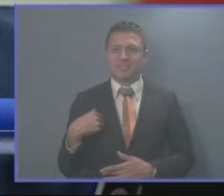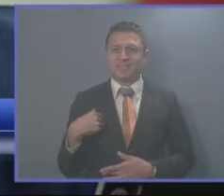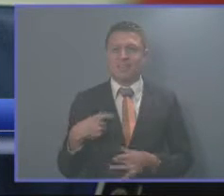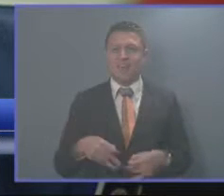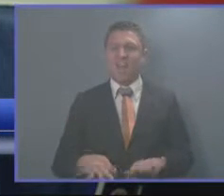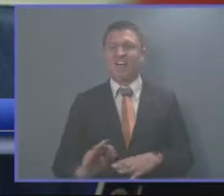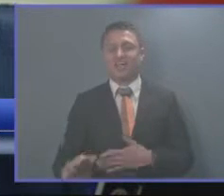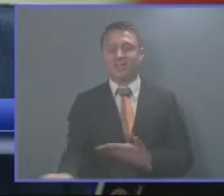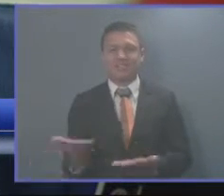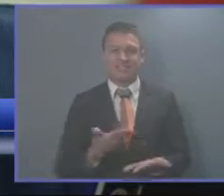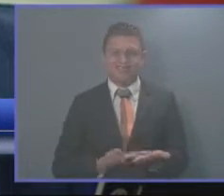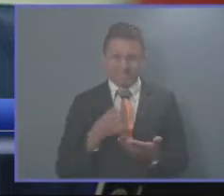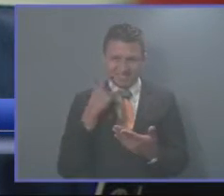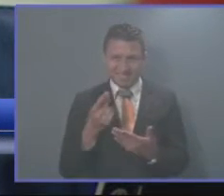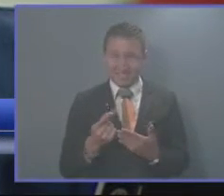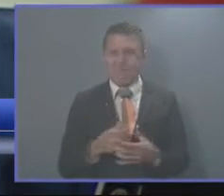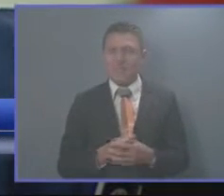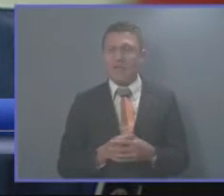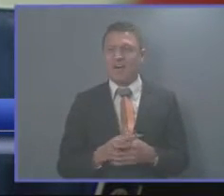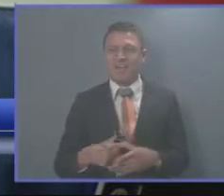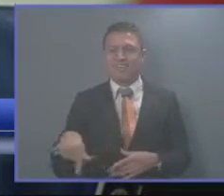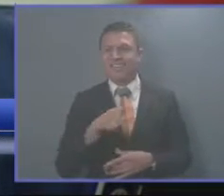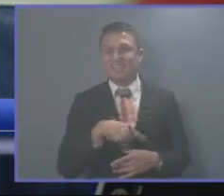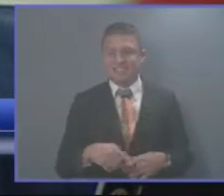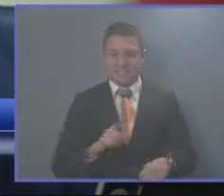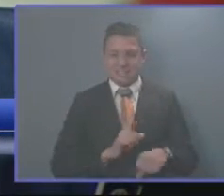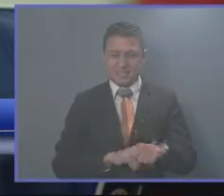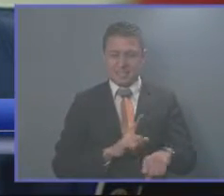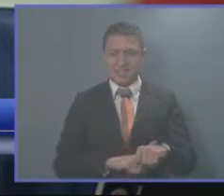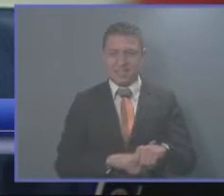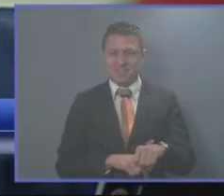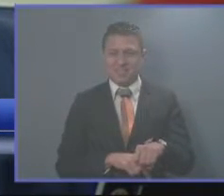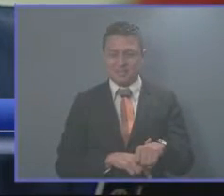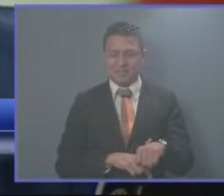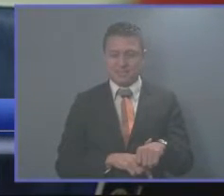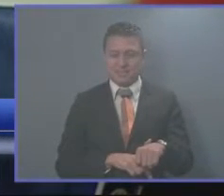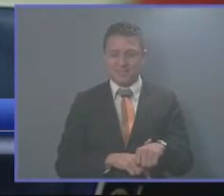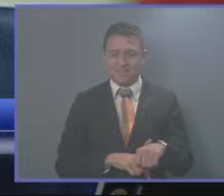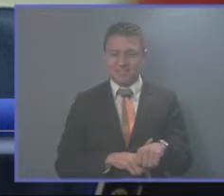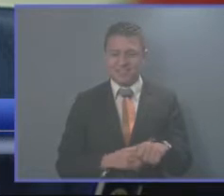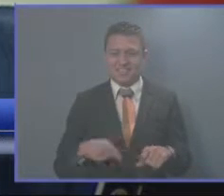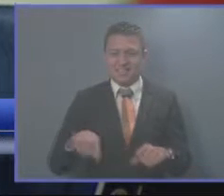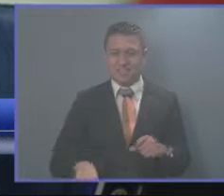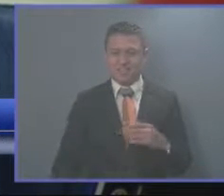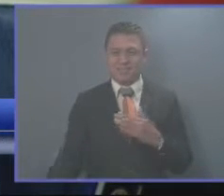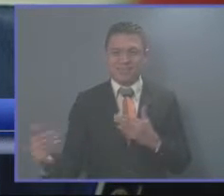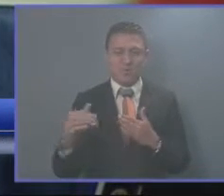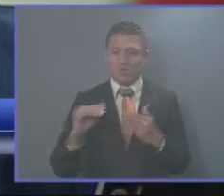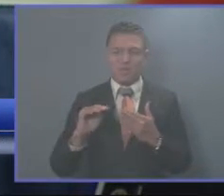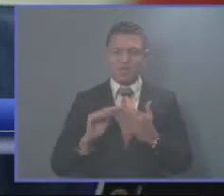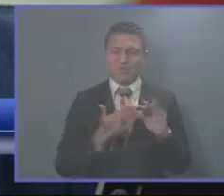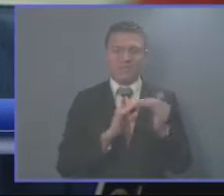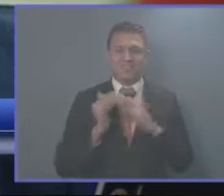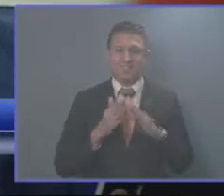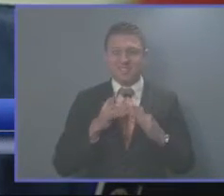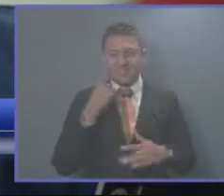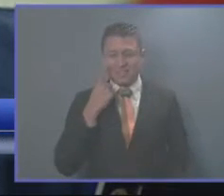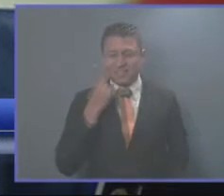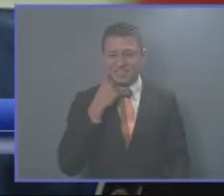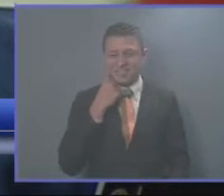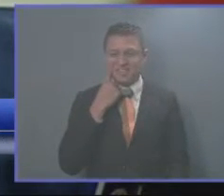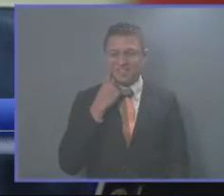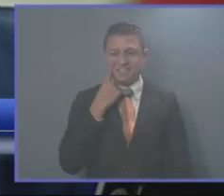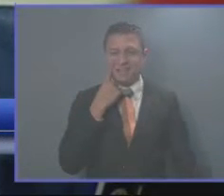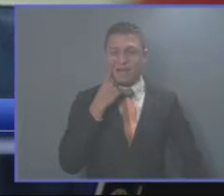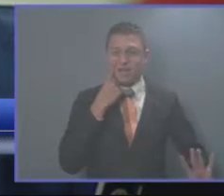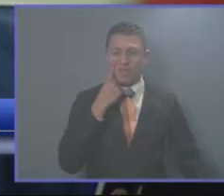Santa Ana. Ya basta mucho tiempo de esperar esta obra en esa comunidad donde es muy